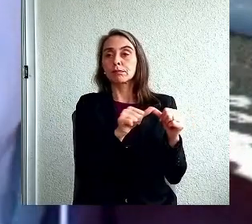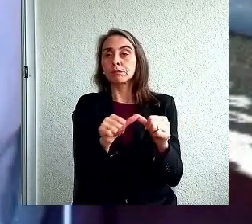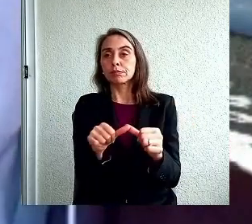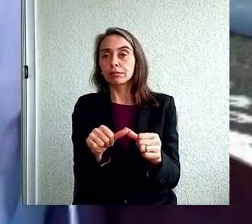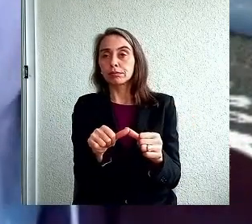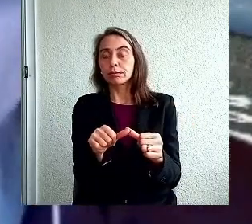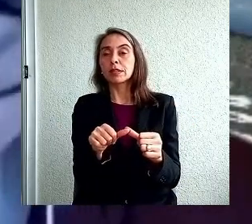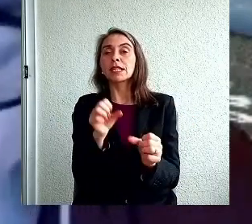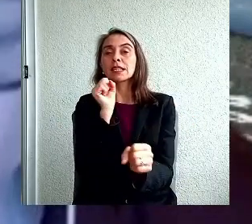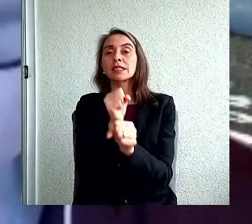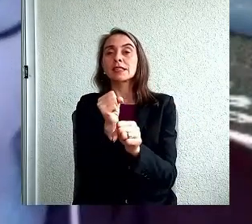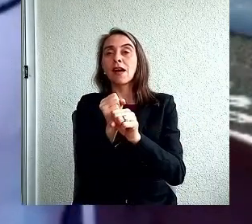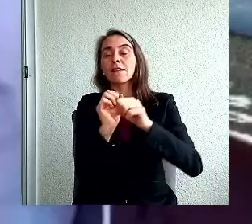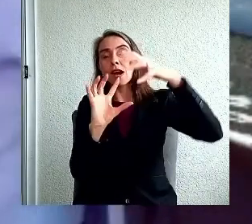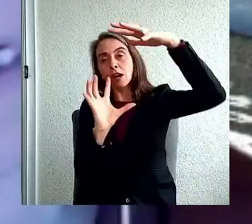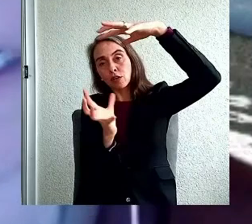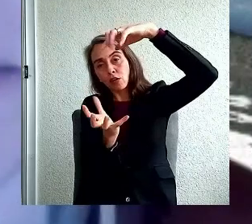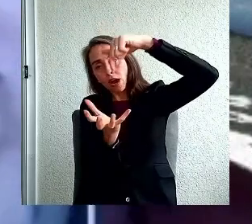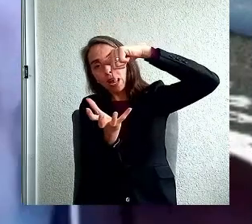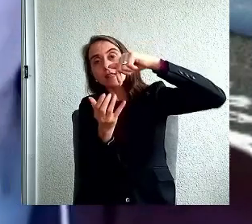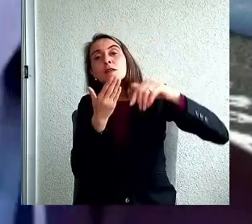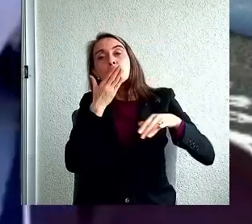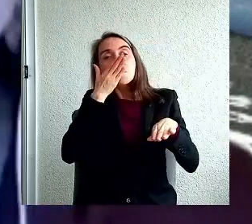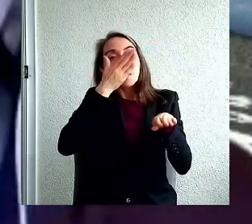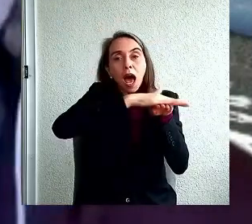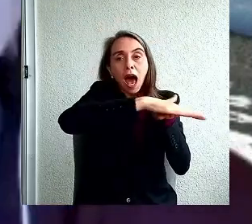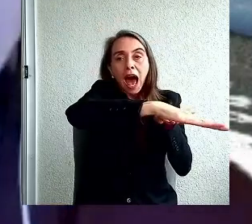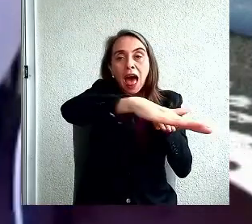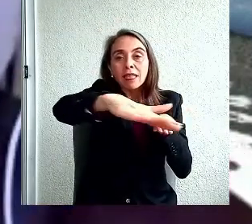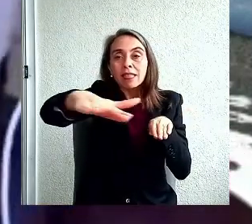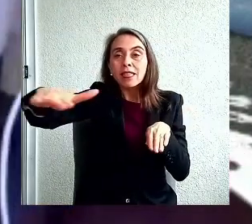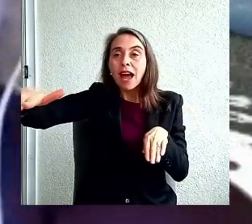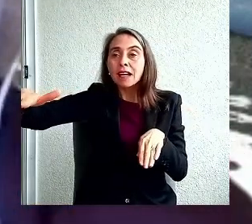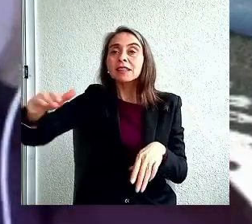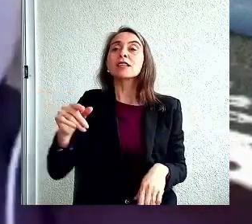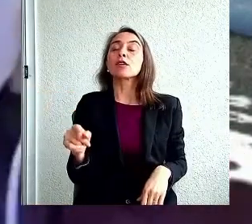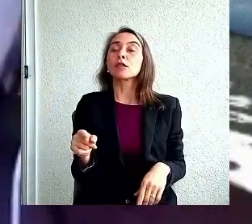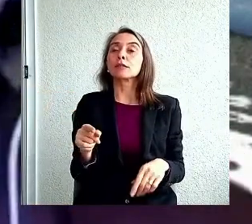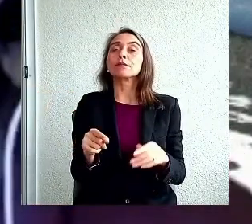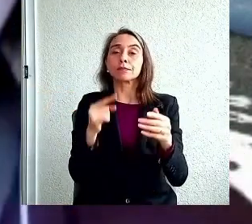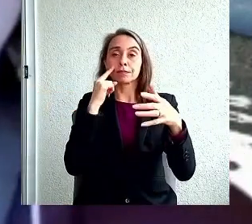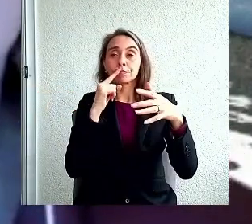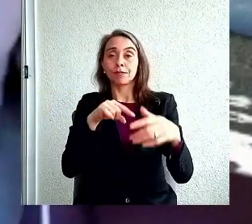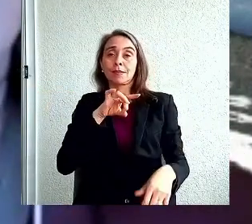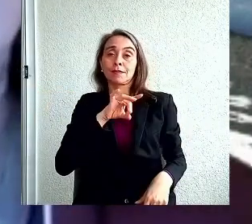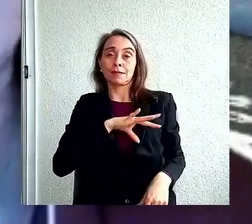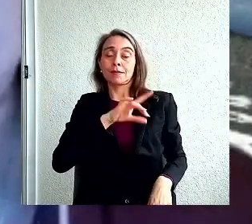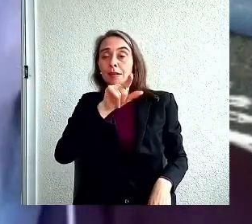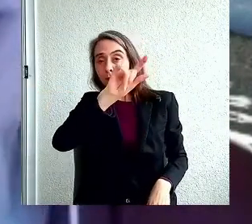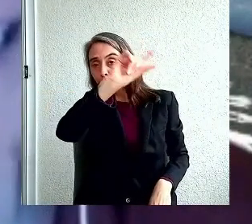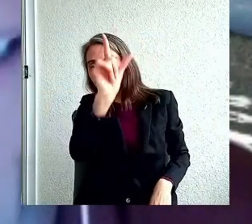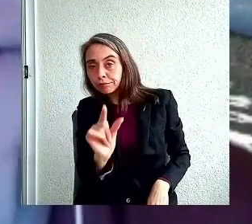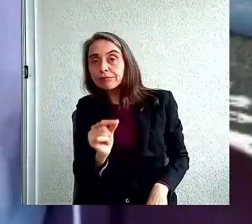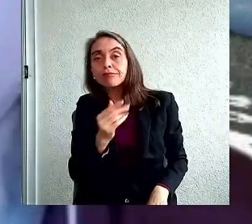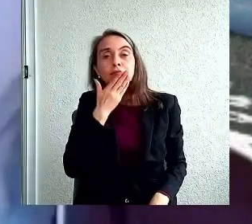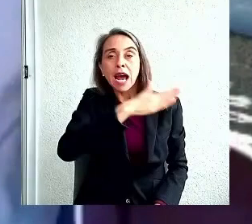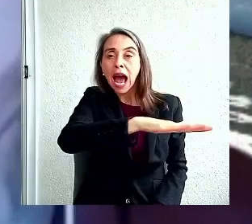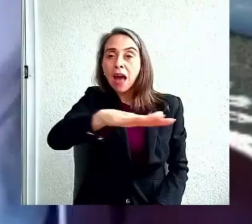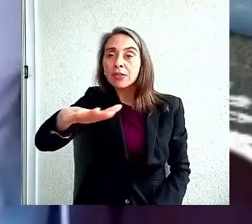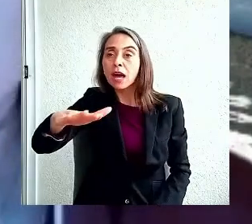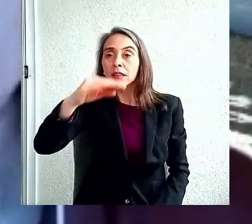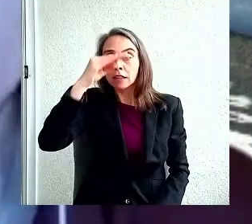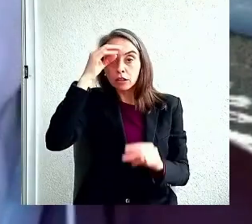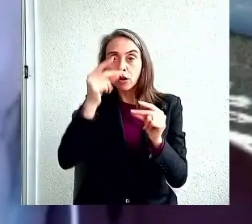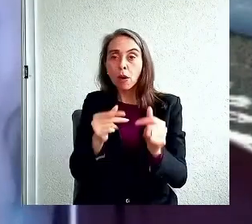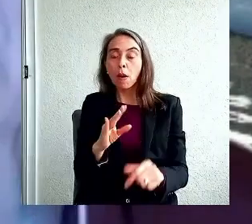aquí que la Antártica, decimos nosotros los biólogos, es el continente de los superlativos, es el más